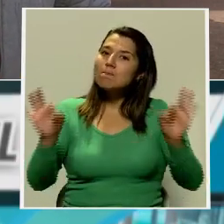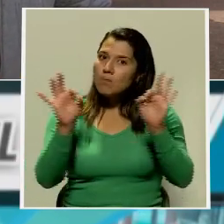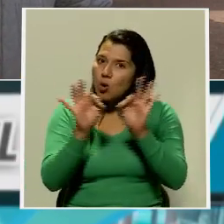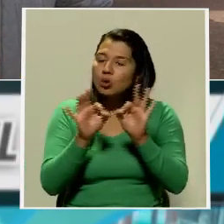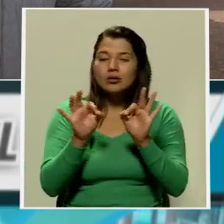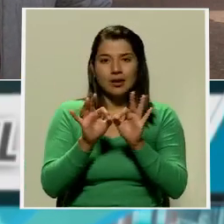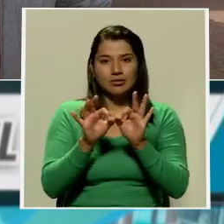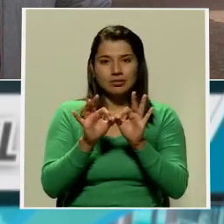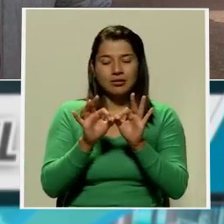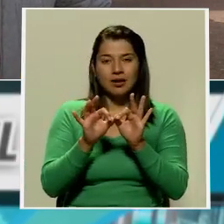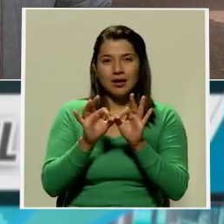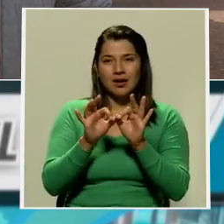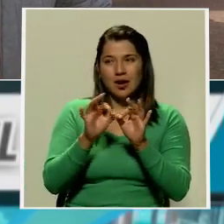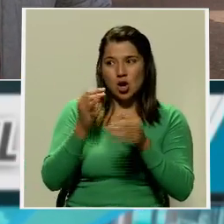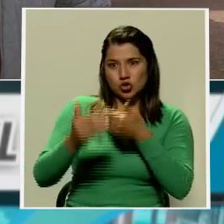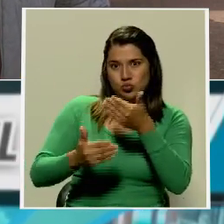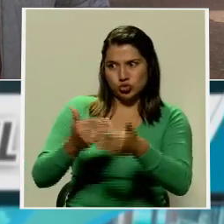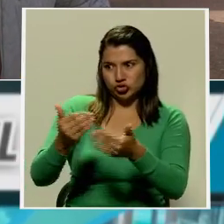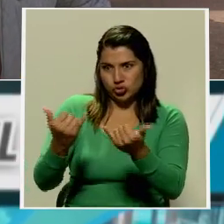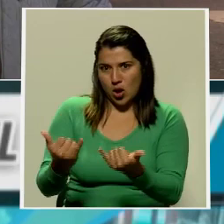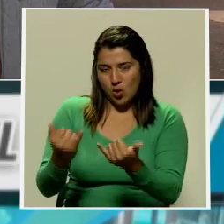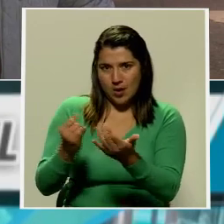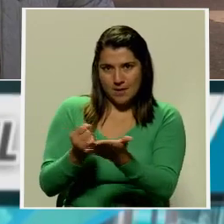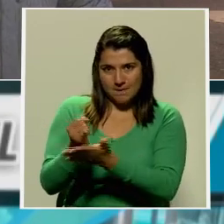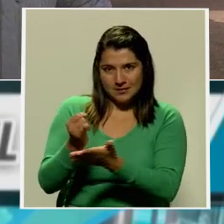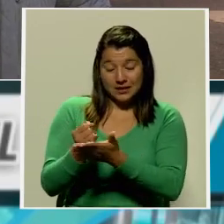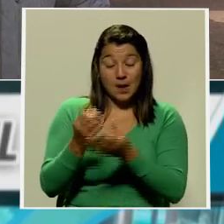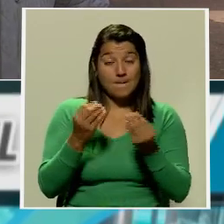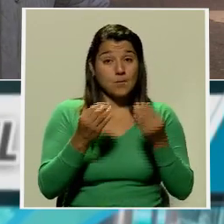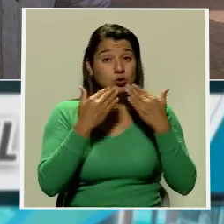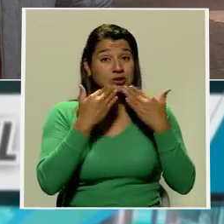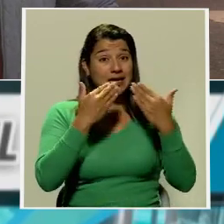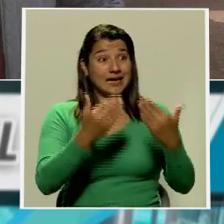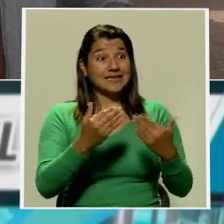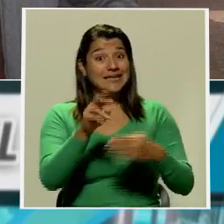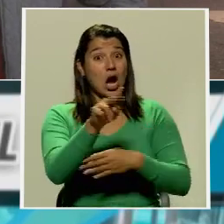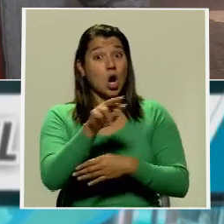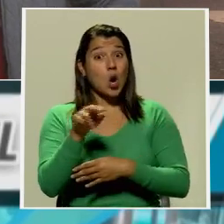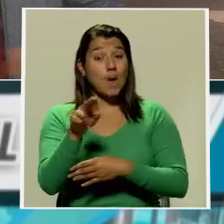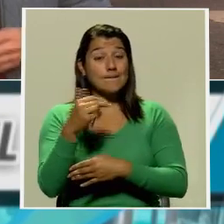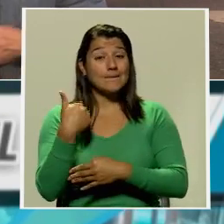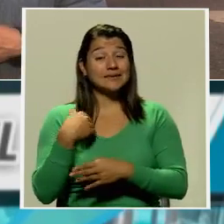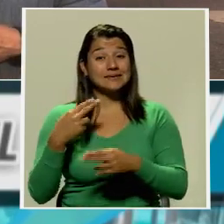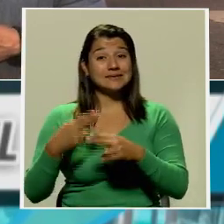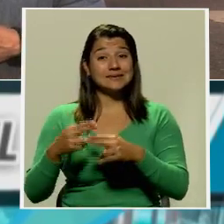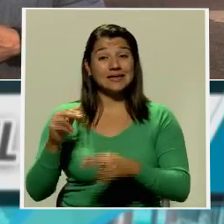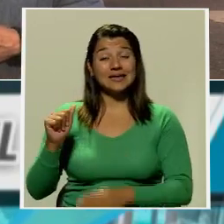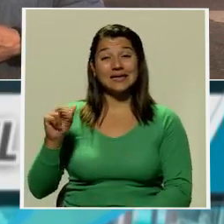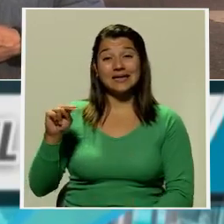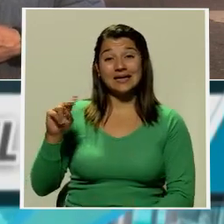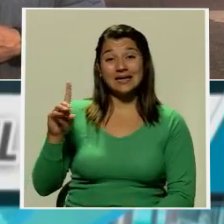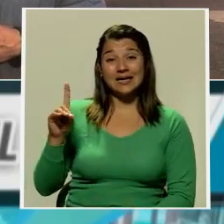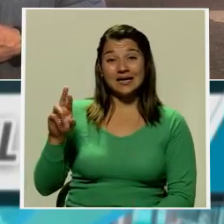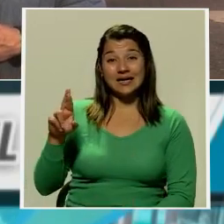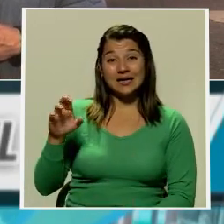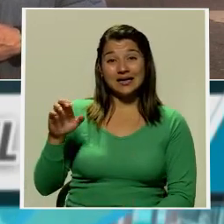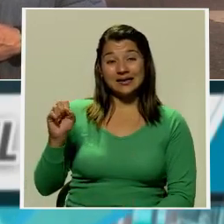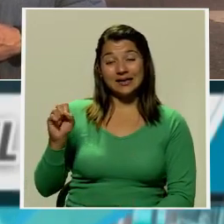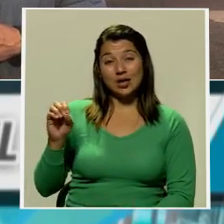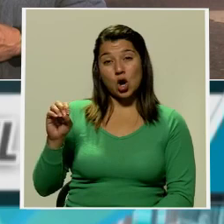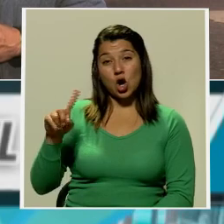llevando ya ante las autoridades. Muchísimas gracias a nuestro compañero Andrés Ortiz desde el centro de San